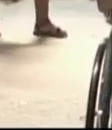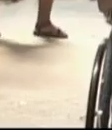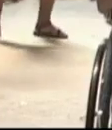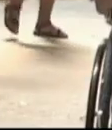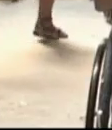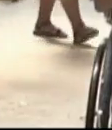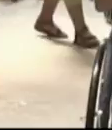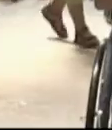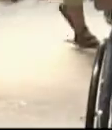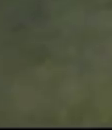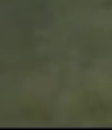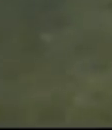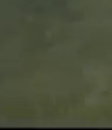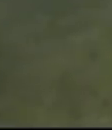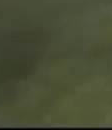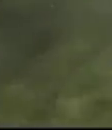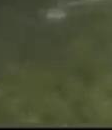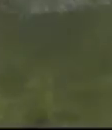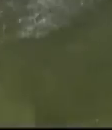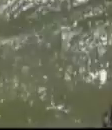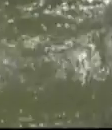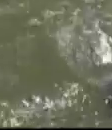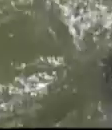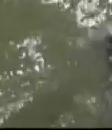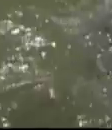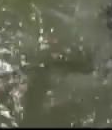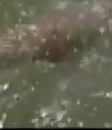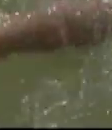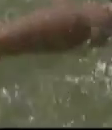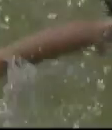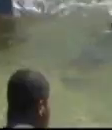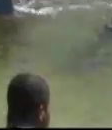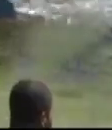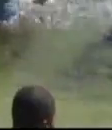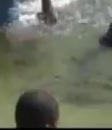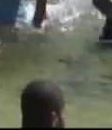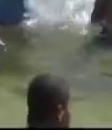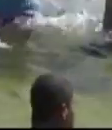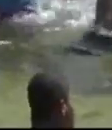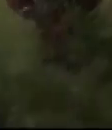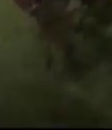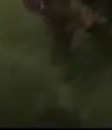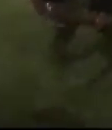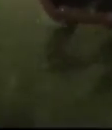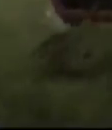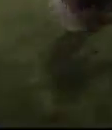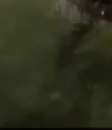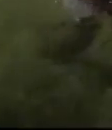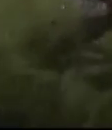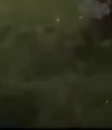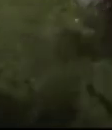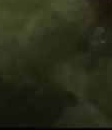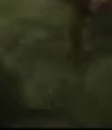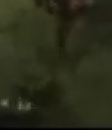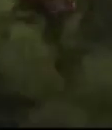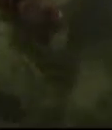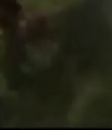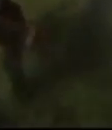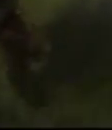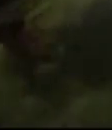es una experiencia maravillosa por el sentido de que estamos aprendiendo cosas nuevas nuevas experiencias te motiva a creer